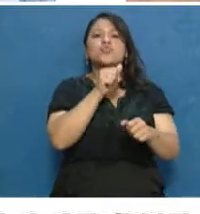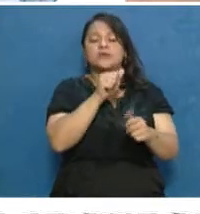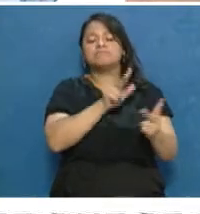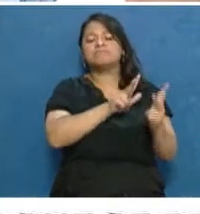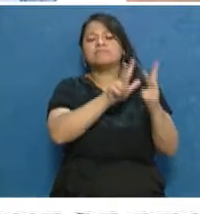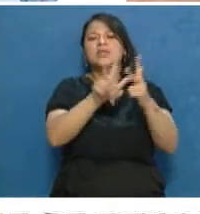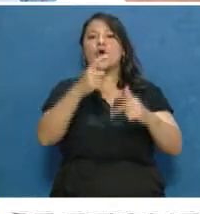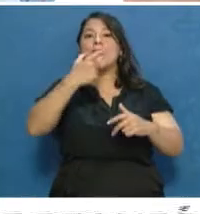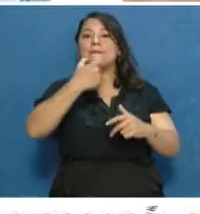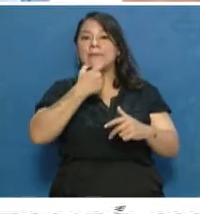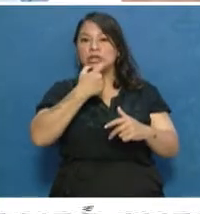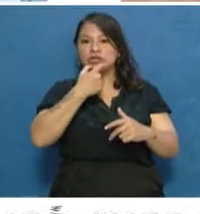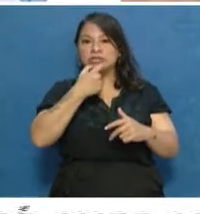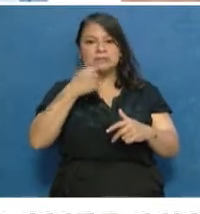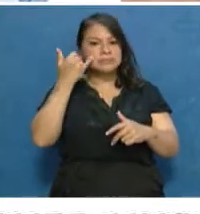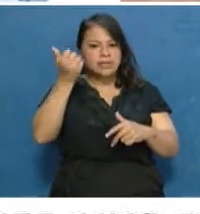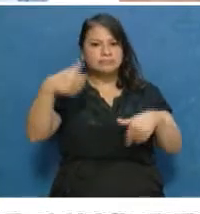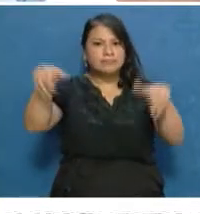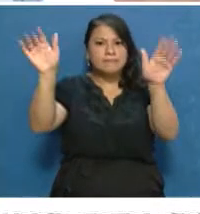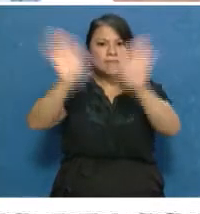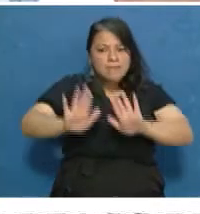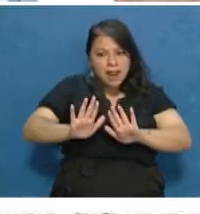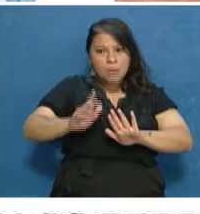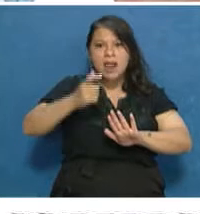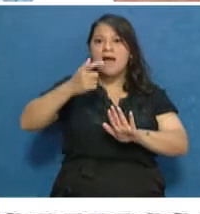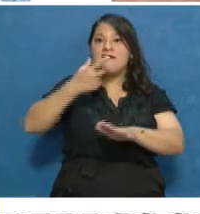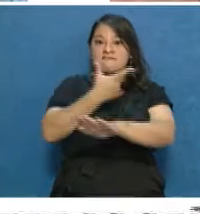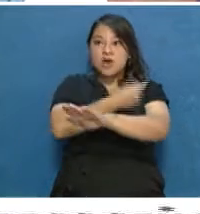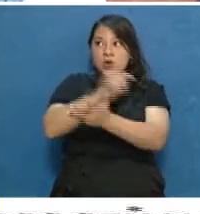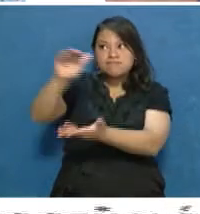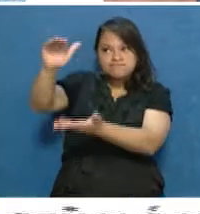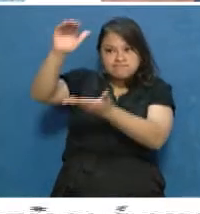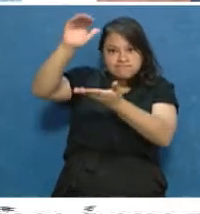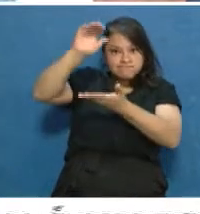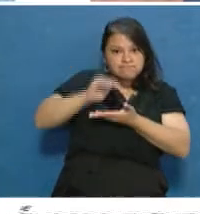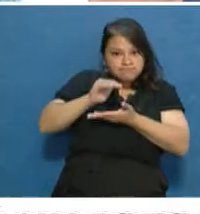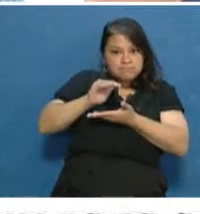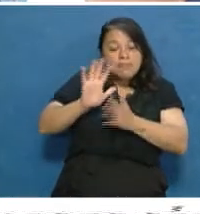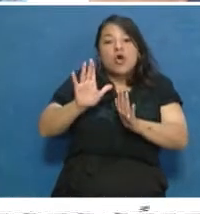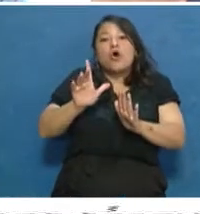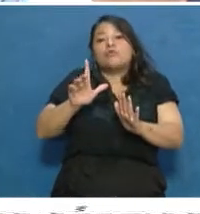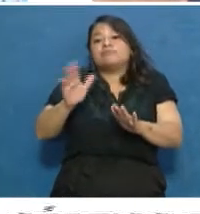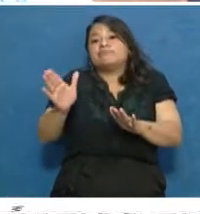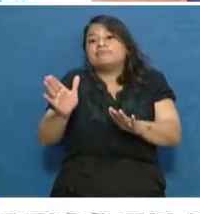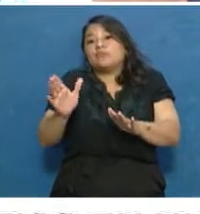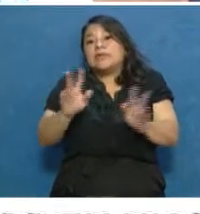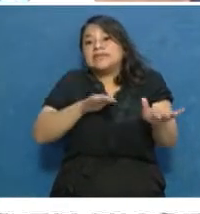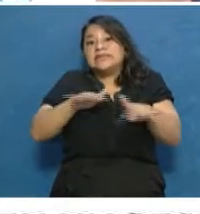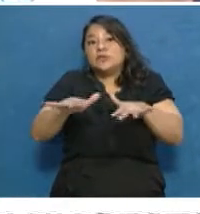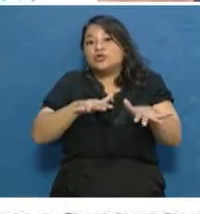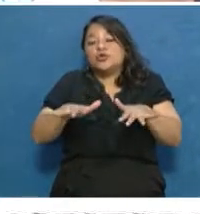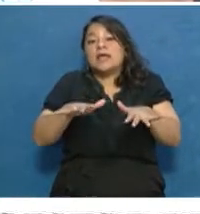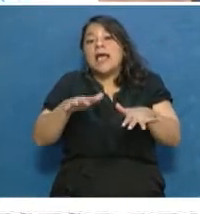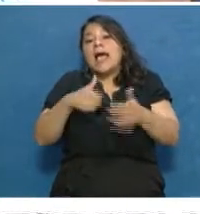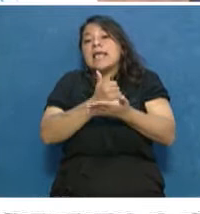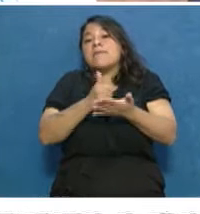está todo listo para recibir la vacuna, pero que todo esto ha quedado supeditado a los tiempos de la